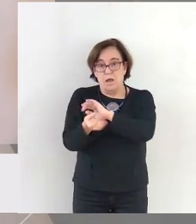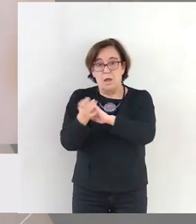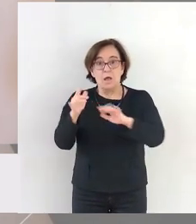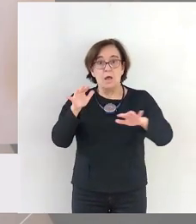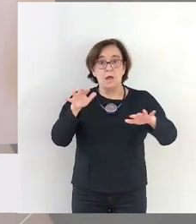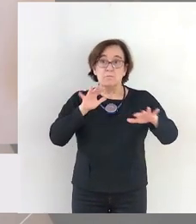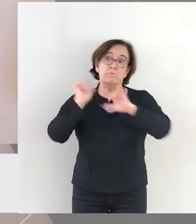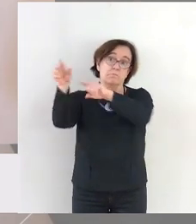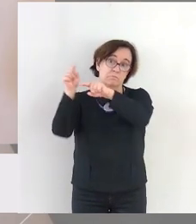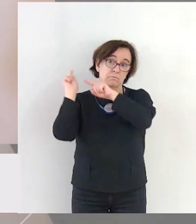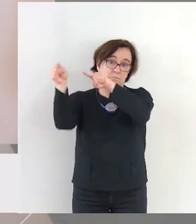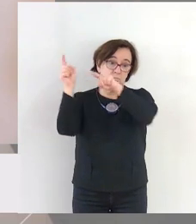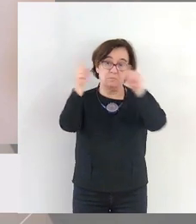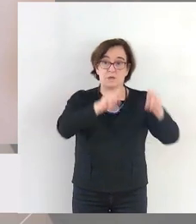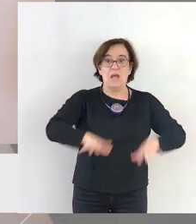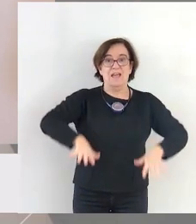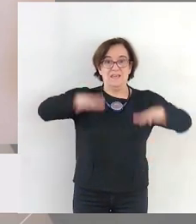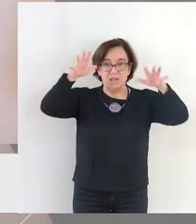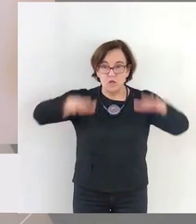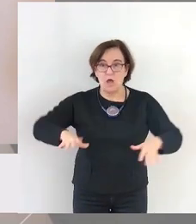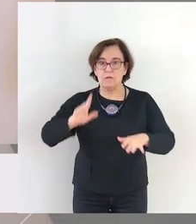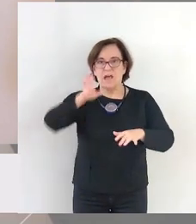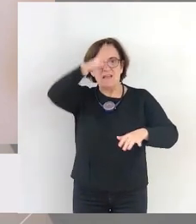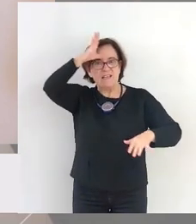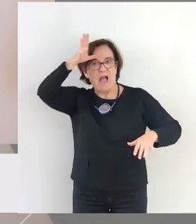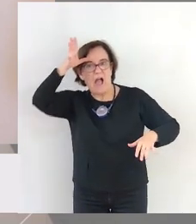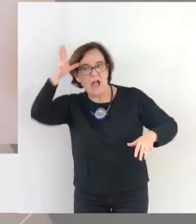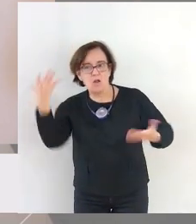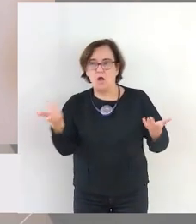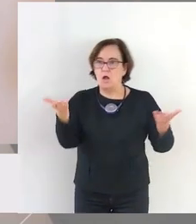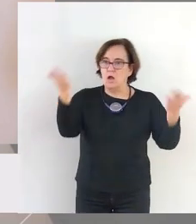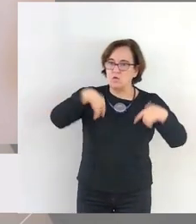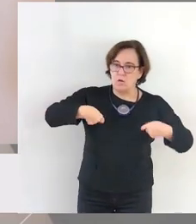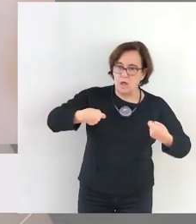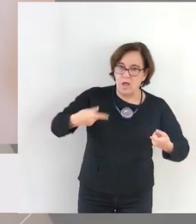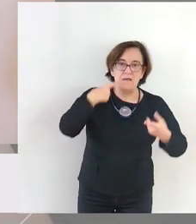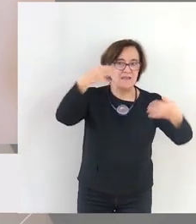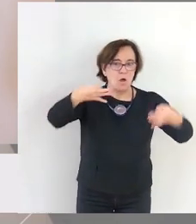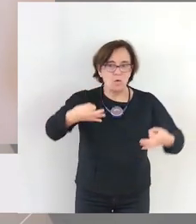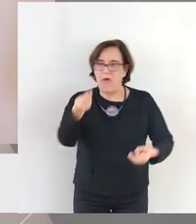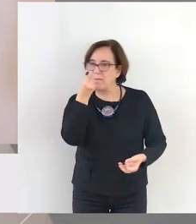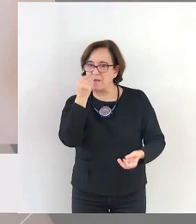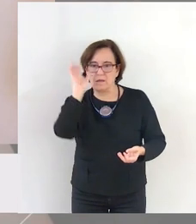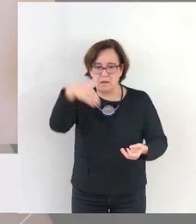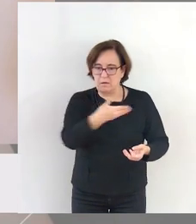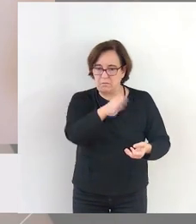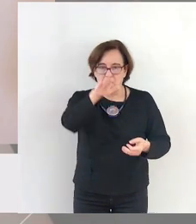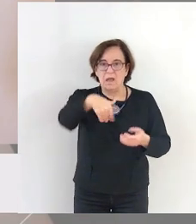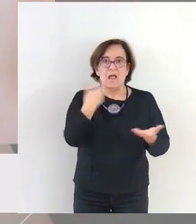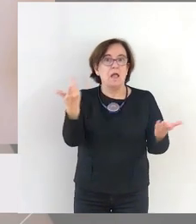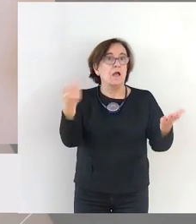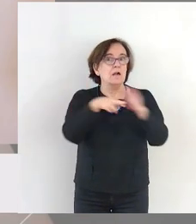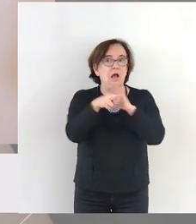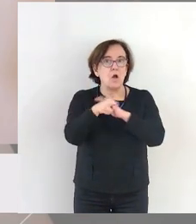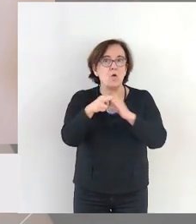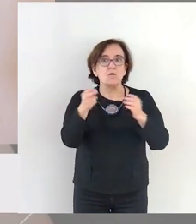movimientos de población inundaciones solas de calor pobreza energética inseguridad alimentaria pérdida de medios de vida emp